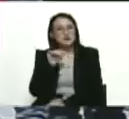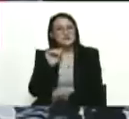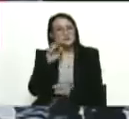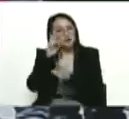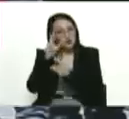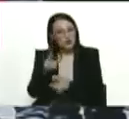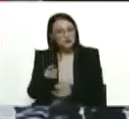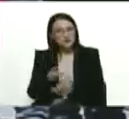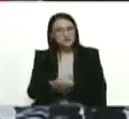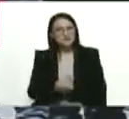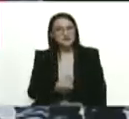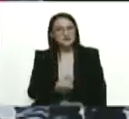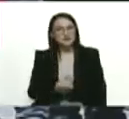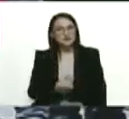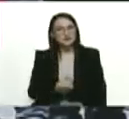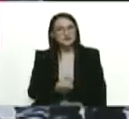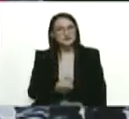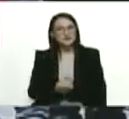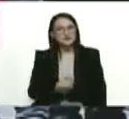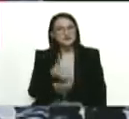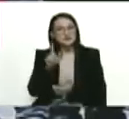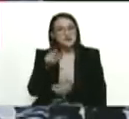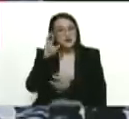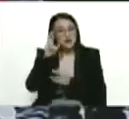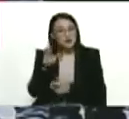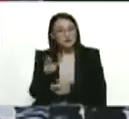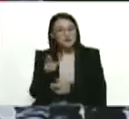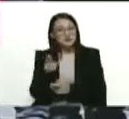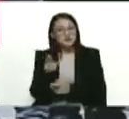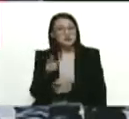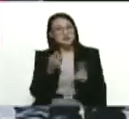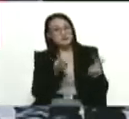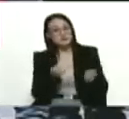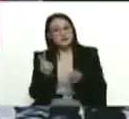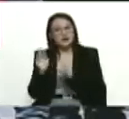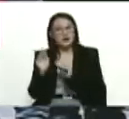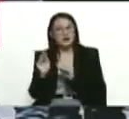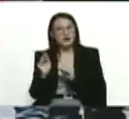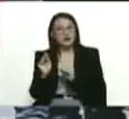reconocimiento. Pero además de ese reconocimiento,